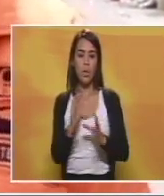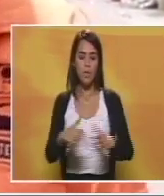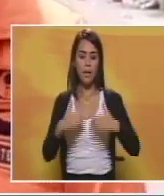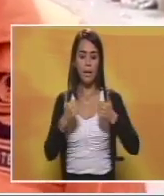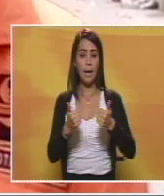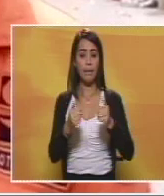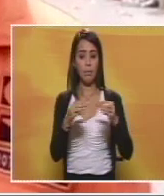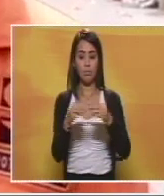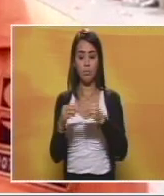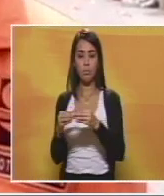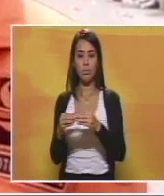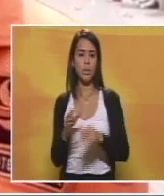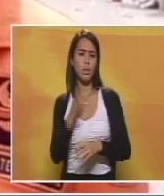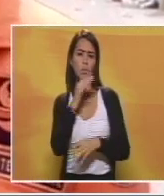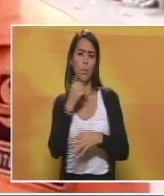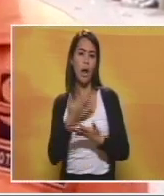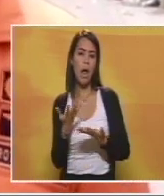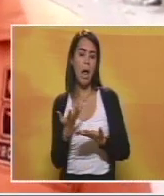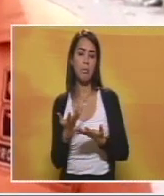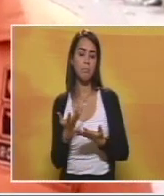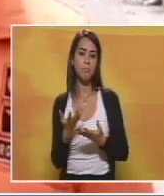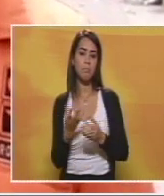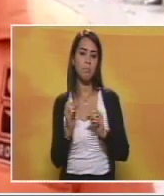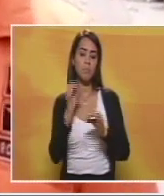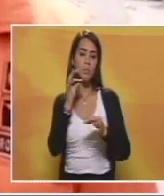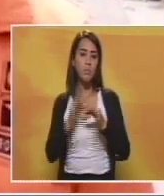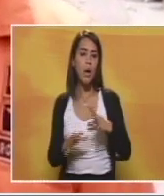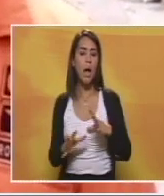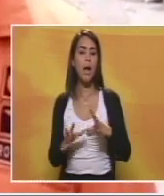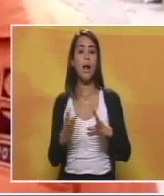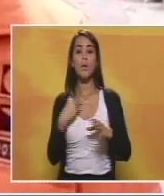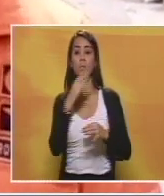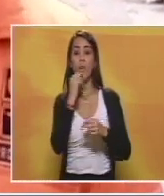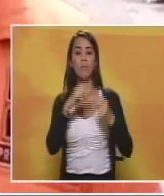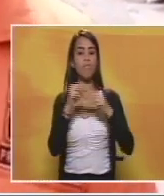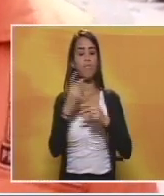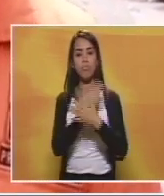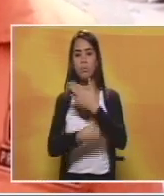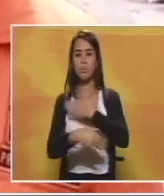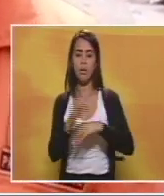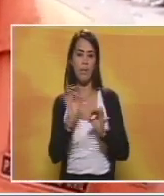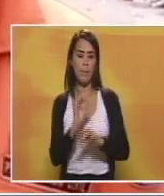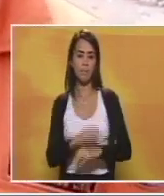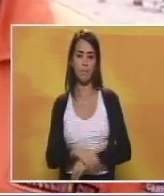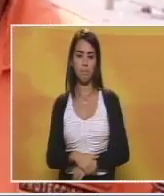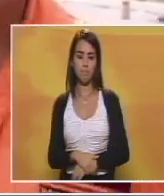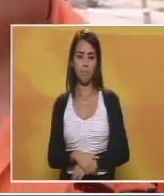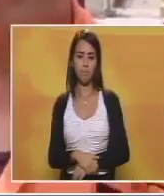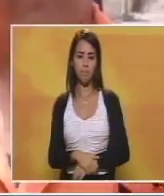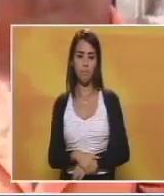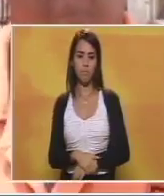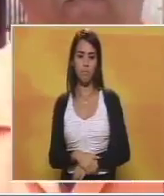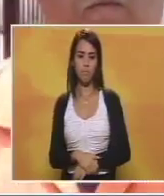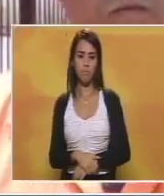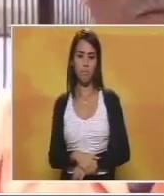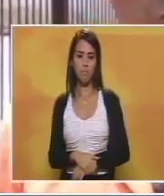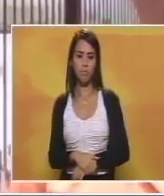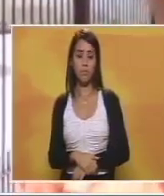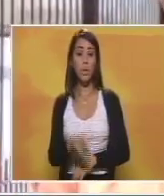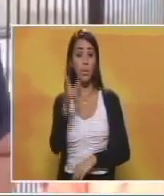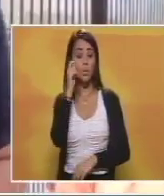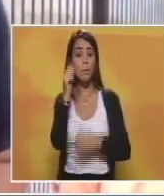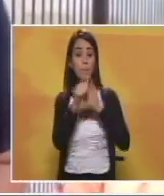y no tenemos repito hasta ahora afortunadamente afectaciones relevantes en los que son elementos estructurales bueno escuchaban a jacobo vidarte